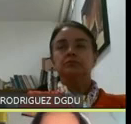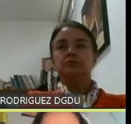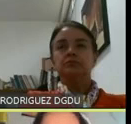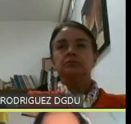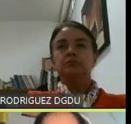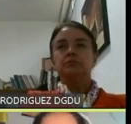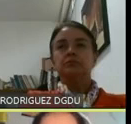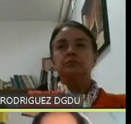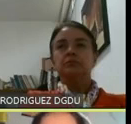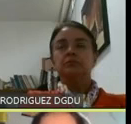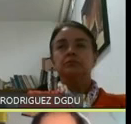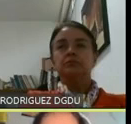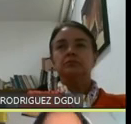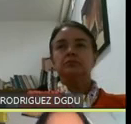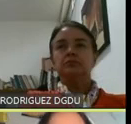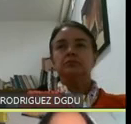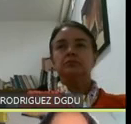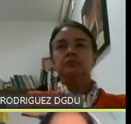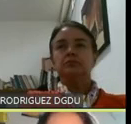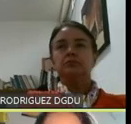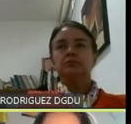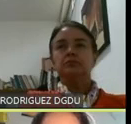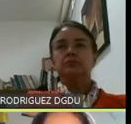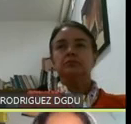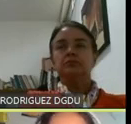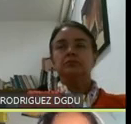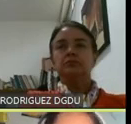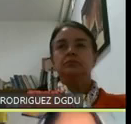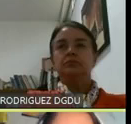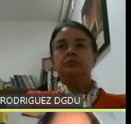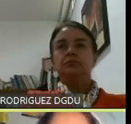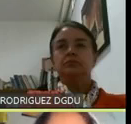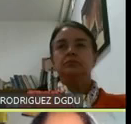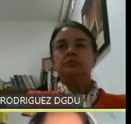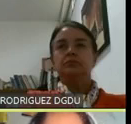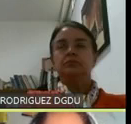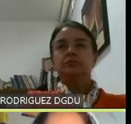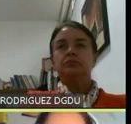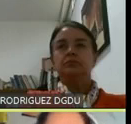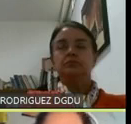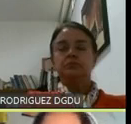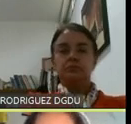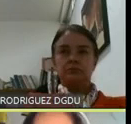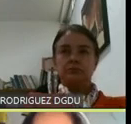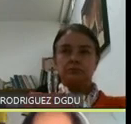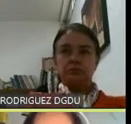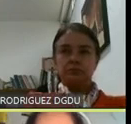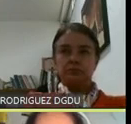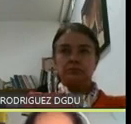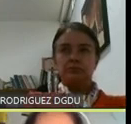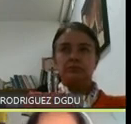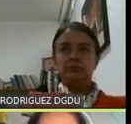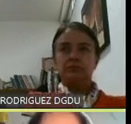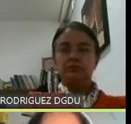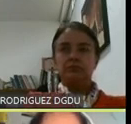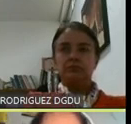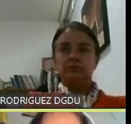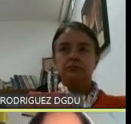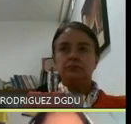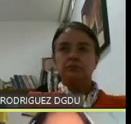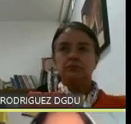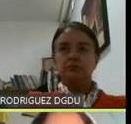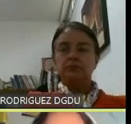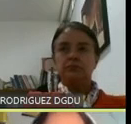esto. Los activos son los que podemos nosotros trabajar, fortalecer, son los músculos. Nosotros los movemos y